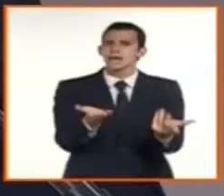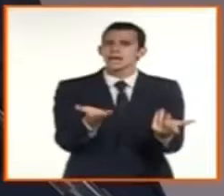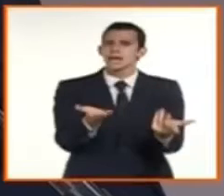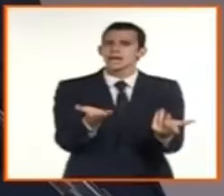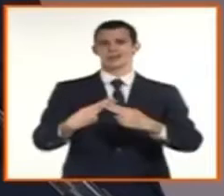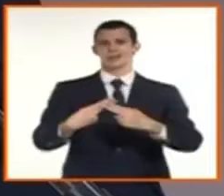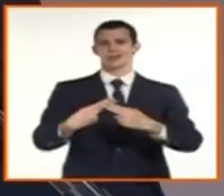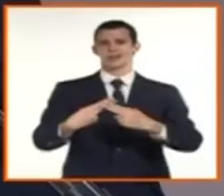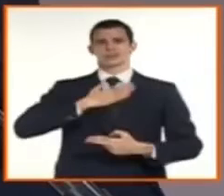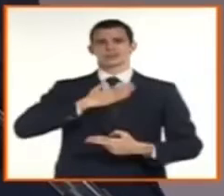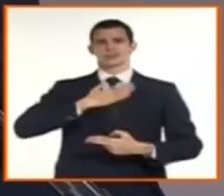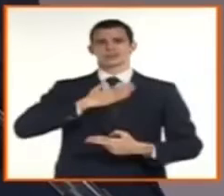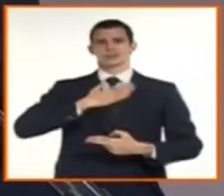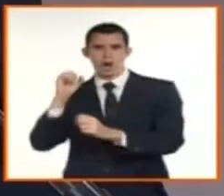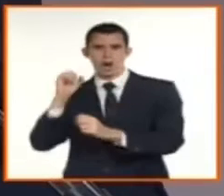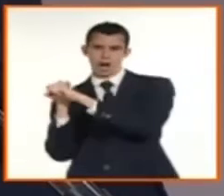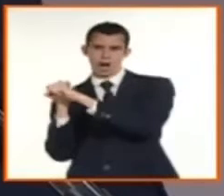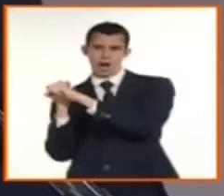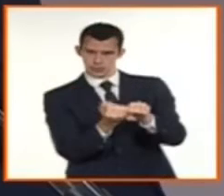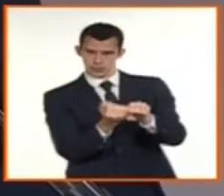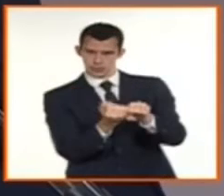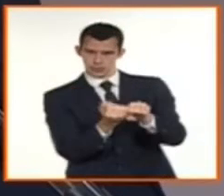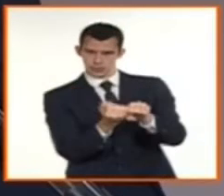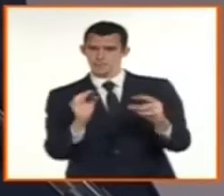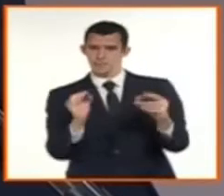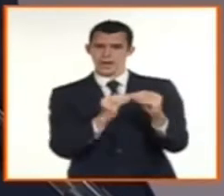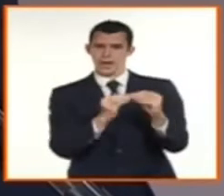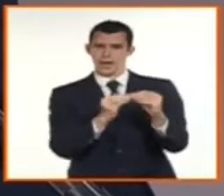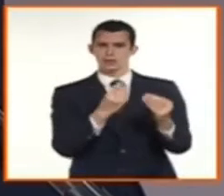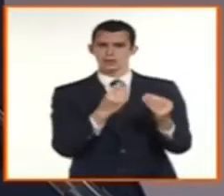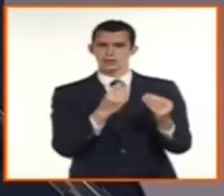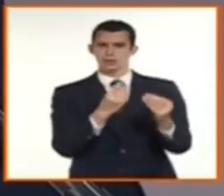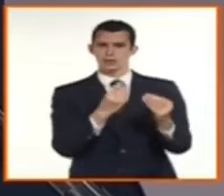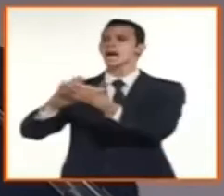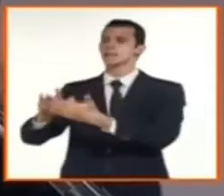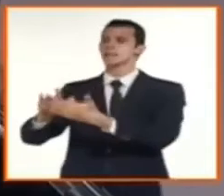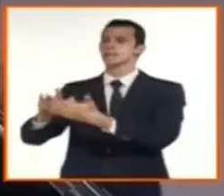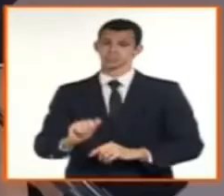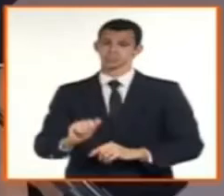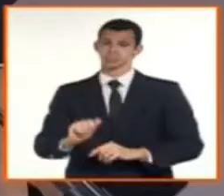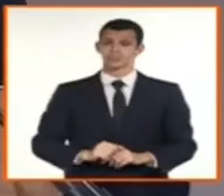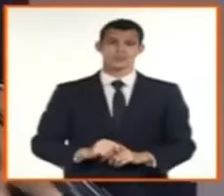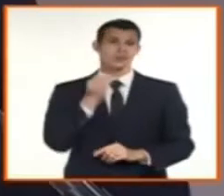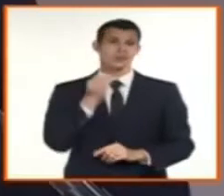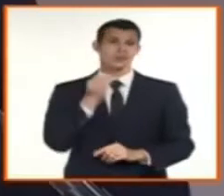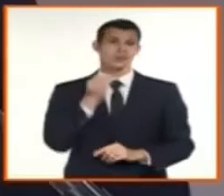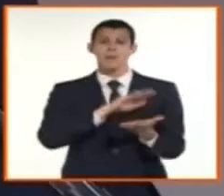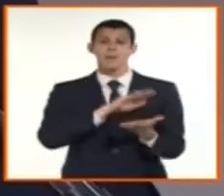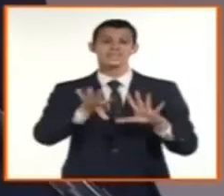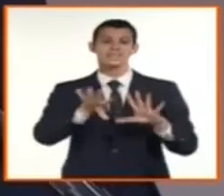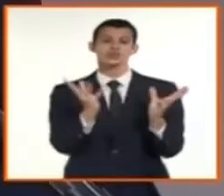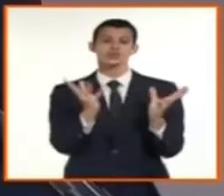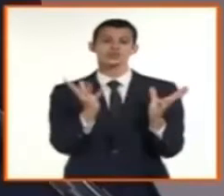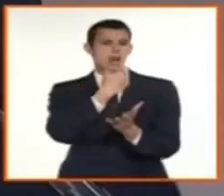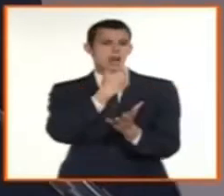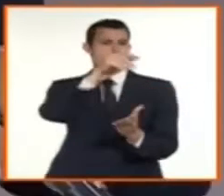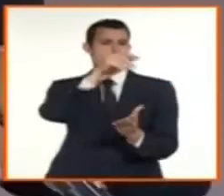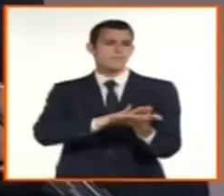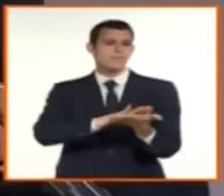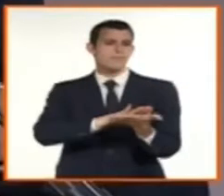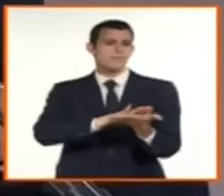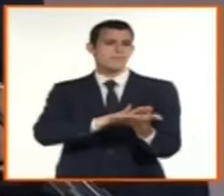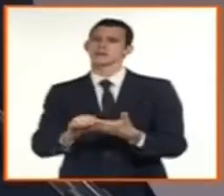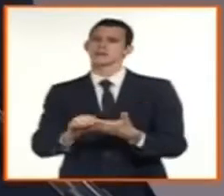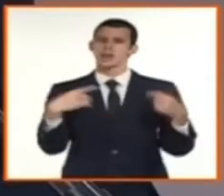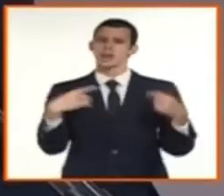en una fecha que es fundamentalmente van a estar desarrollándose en el mundo las ligas de invierno sobre todo en el área nuestra en